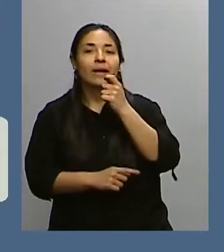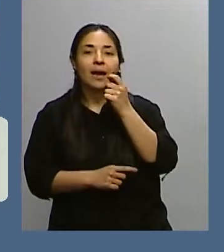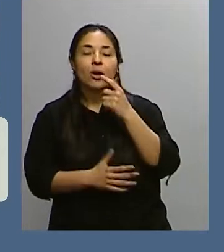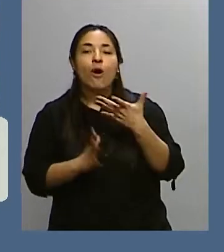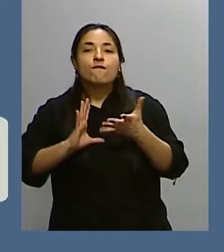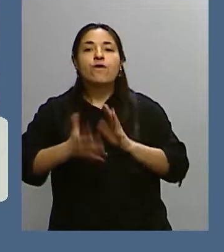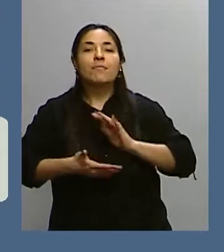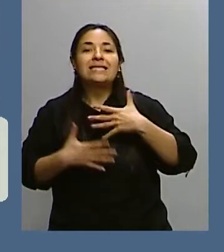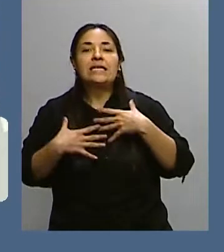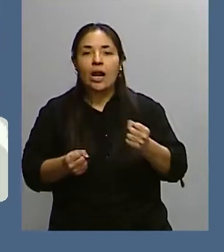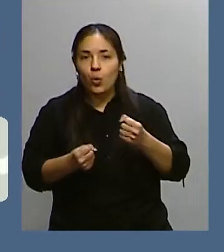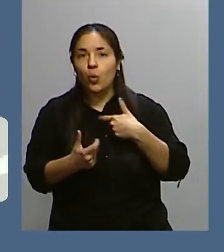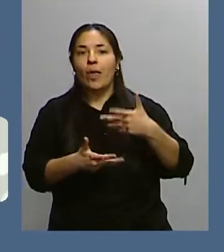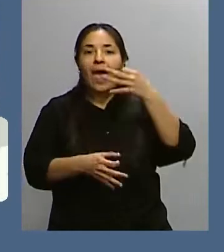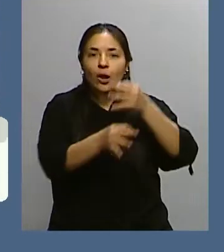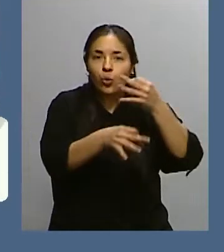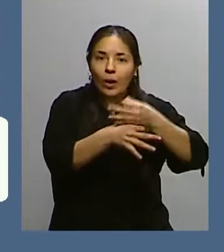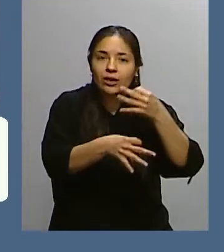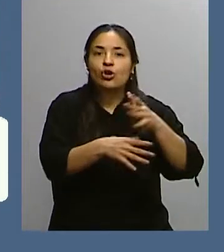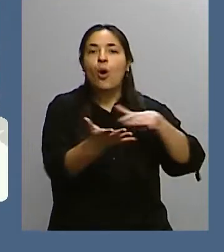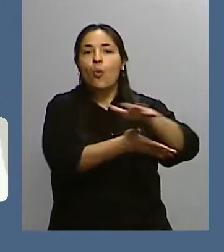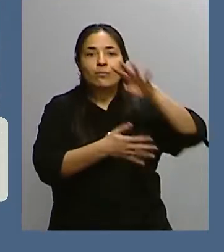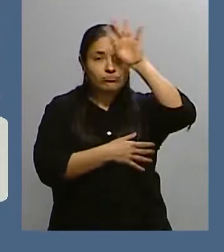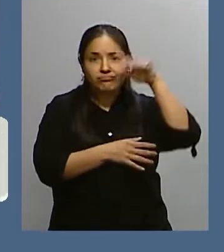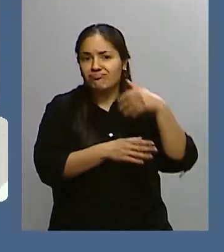las formas propias de educación de los pueblos originarios.